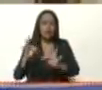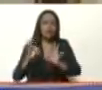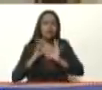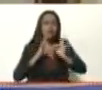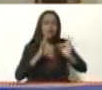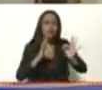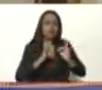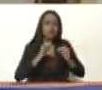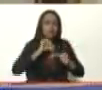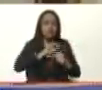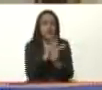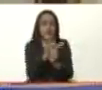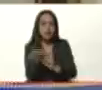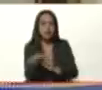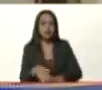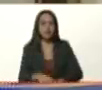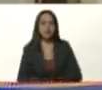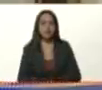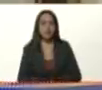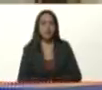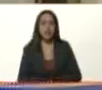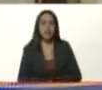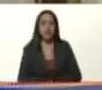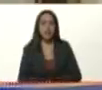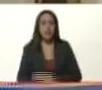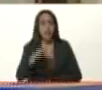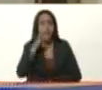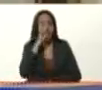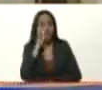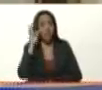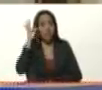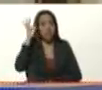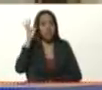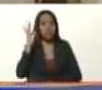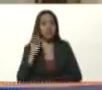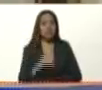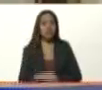Y se está construyendo la ruta de los contactos que han tenido.